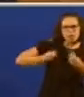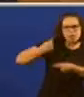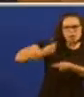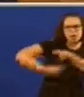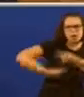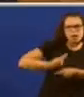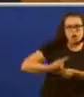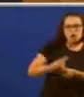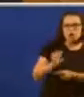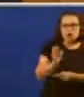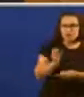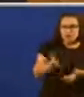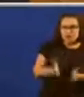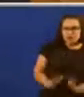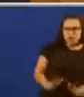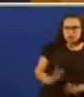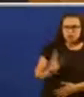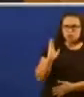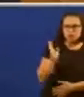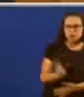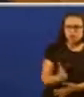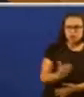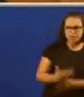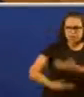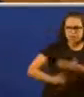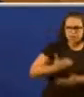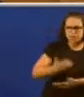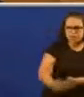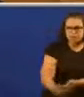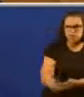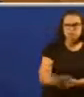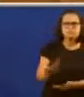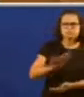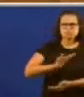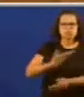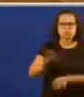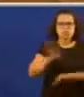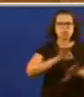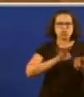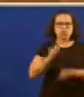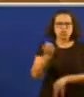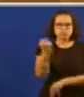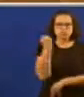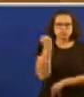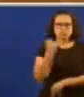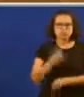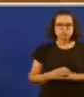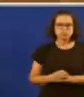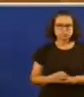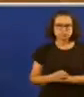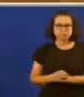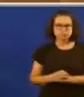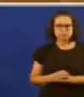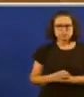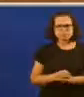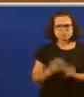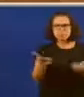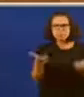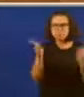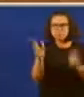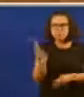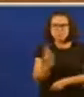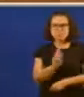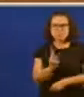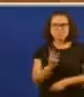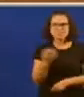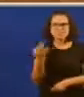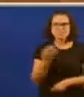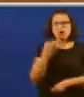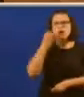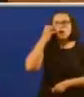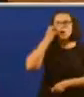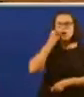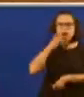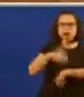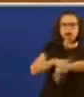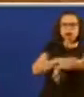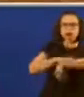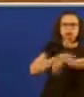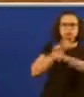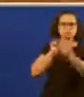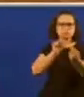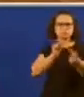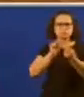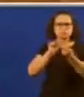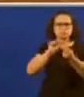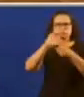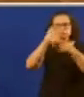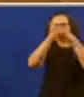vida dos fillos e a vida das fillas dos nosos fillos. O que non é democrático é que o goberno de Rajoy non dialogue, non